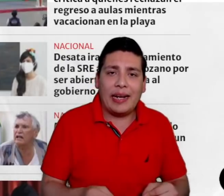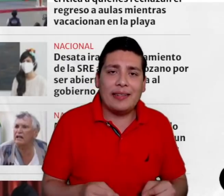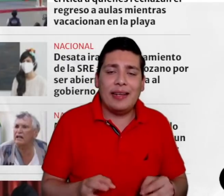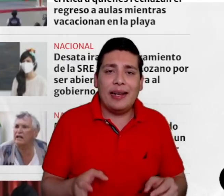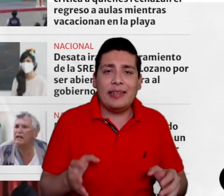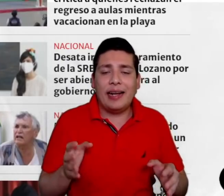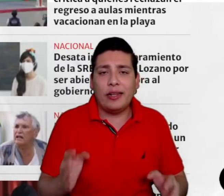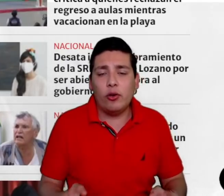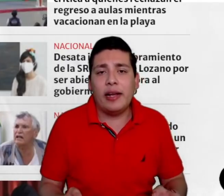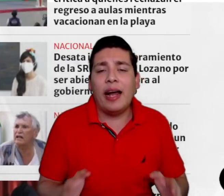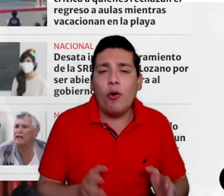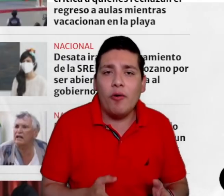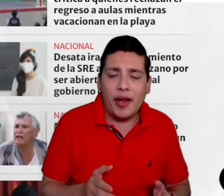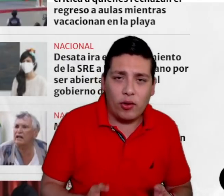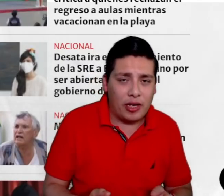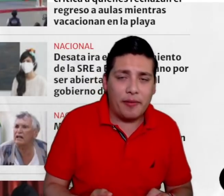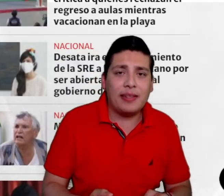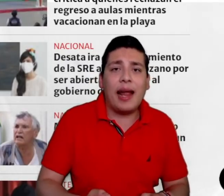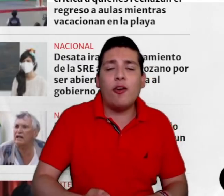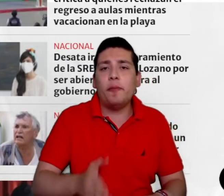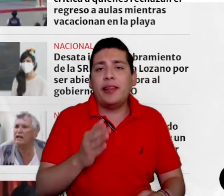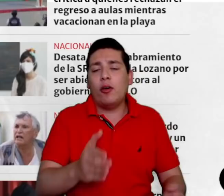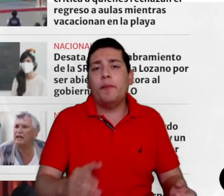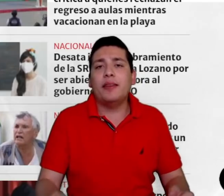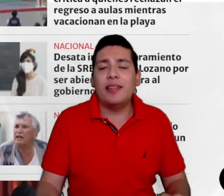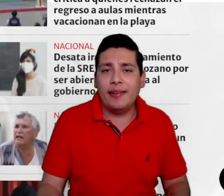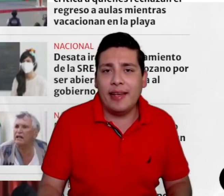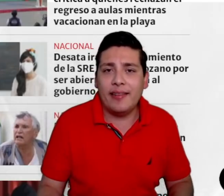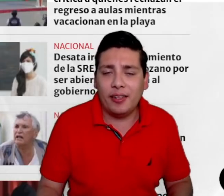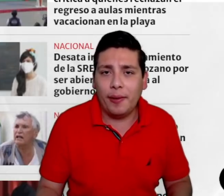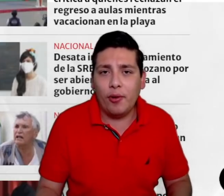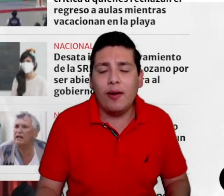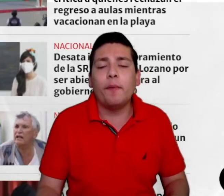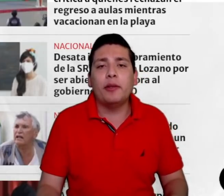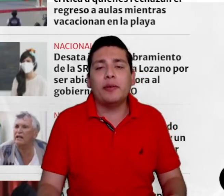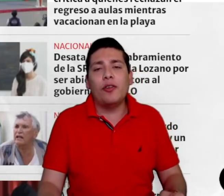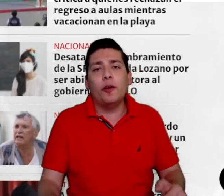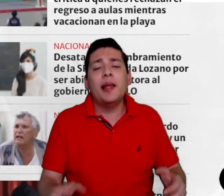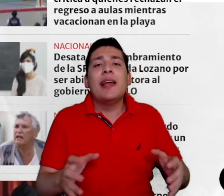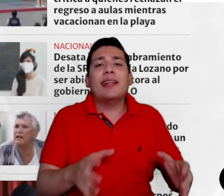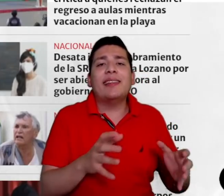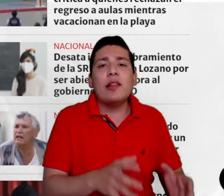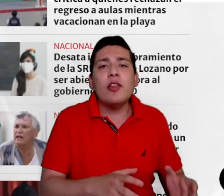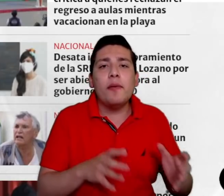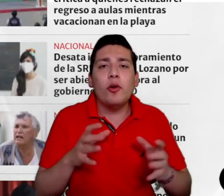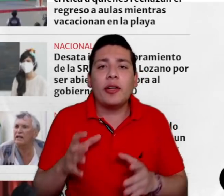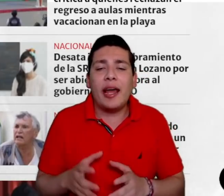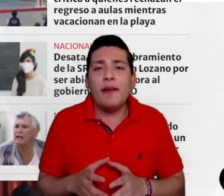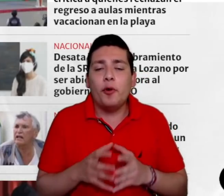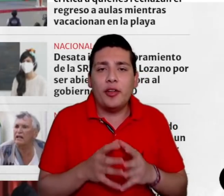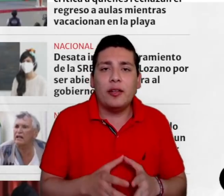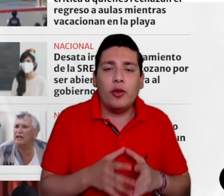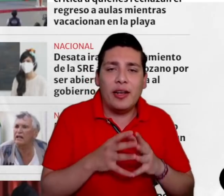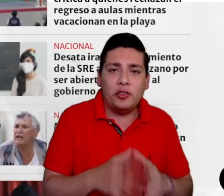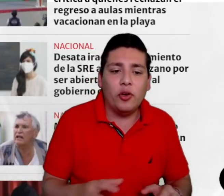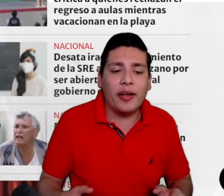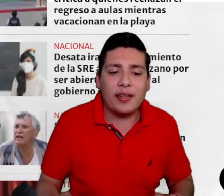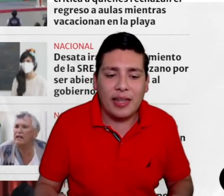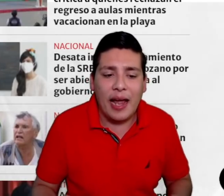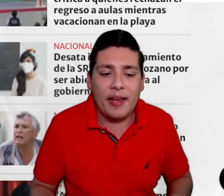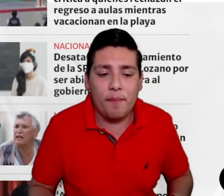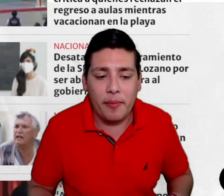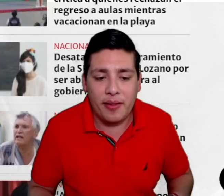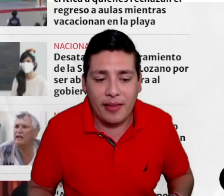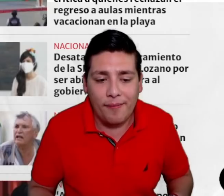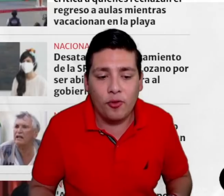altos jerarcas de la iglesia católica una y otra vez han golpeteado al presidente Andrés Manuel López Obrador, tratando de bloquear el proyecto de nación